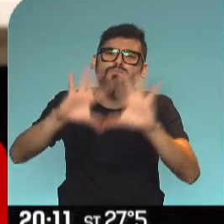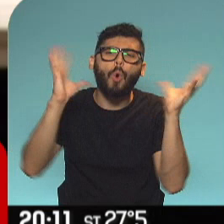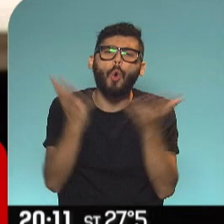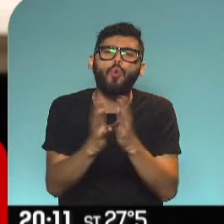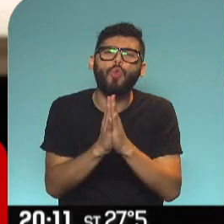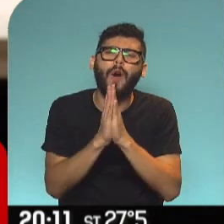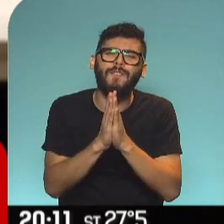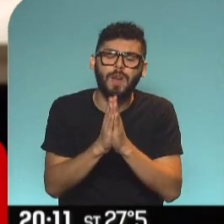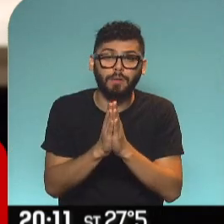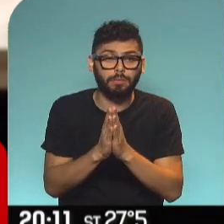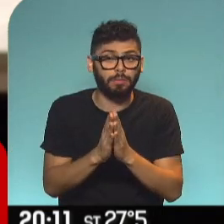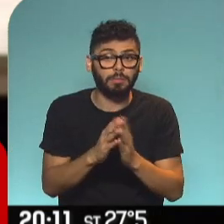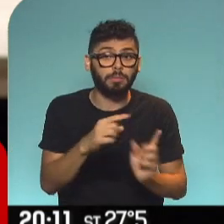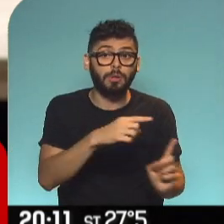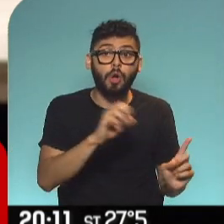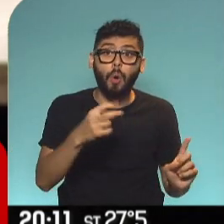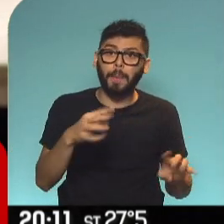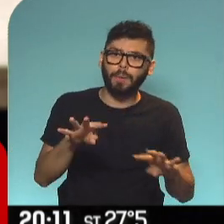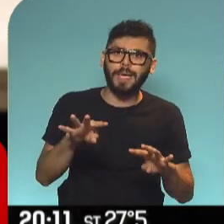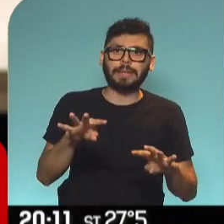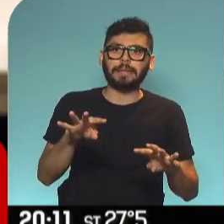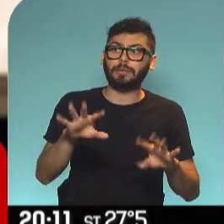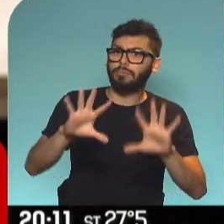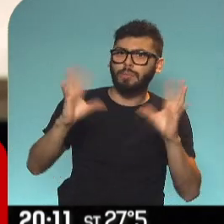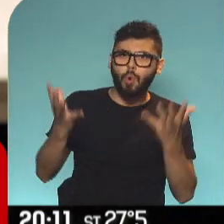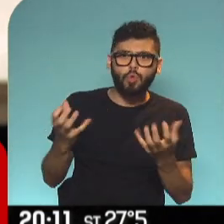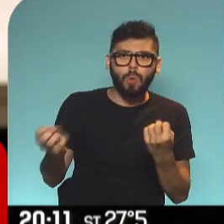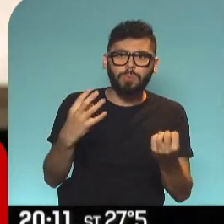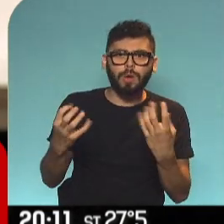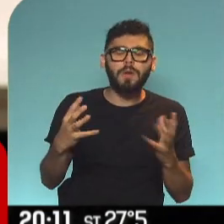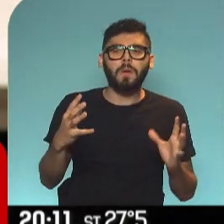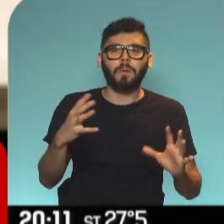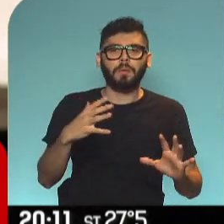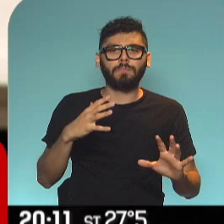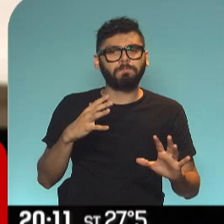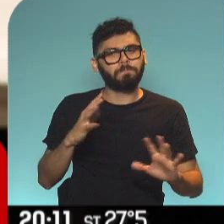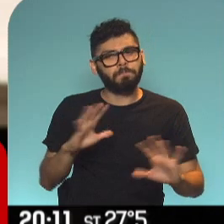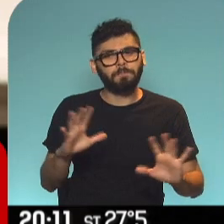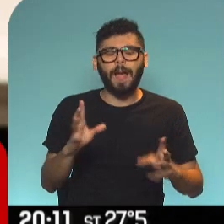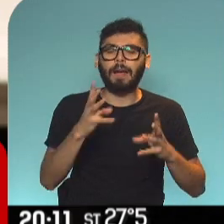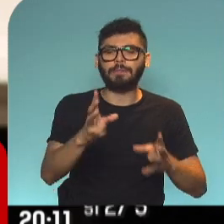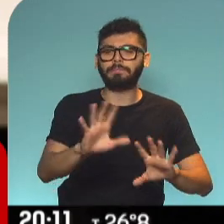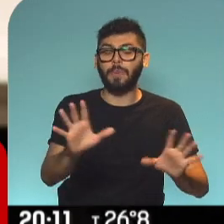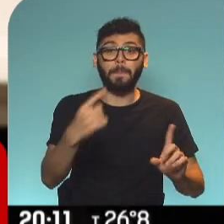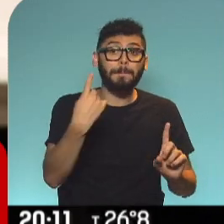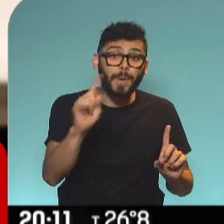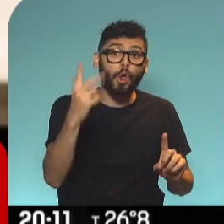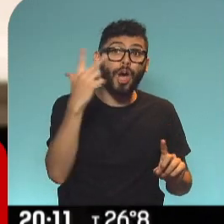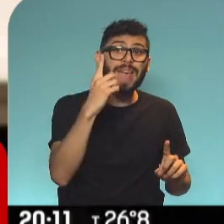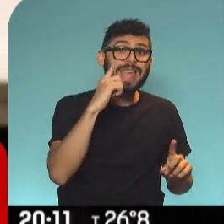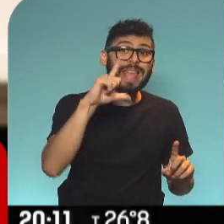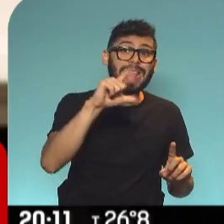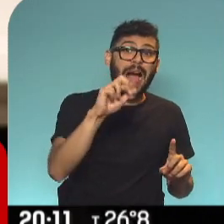Barack Obama desistió. Pero la relación mientras duró Hillary era muy mala